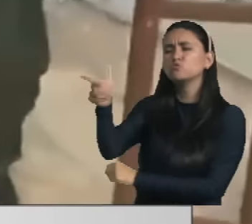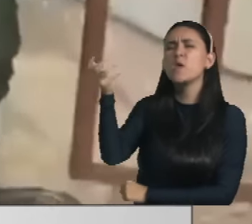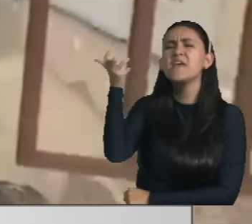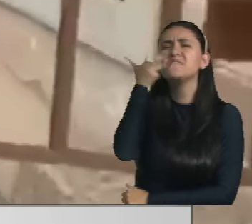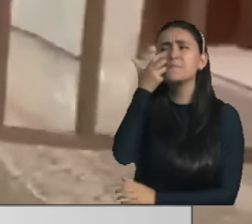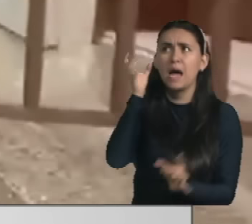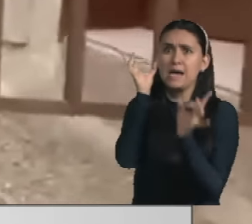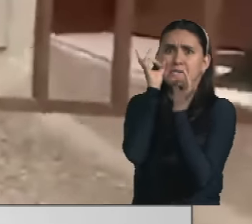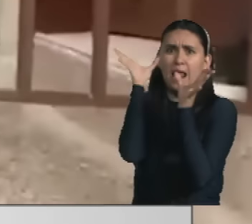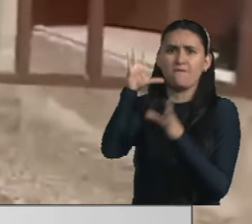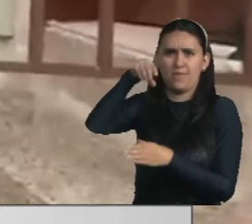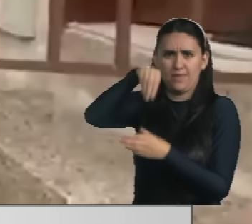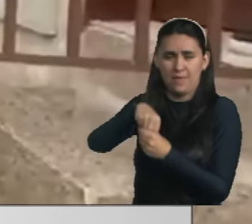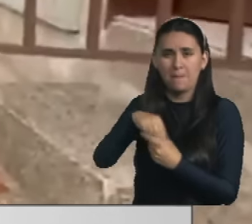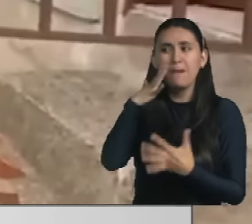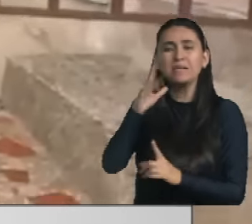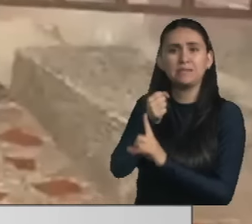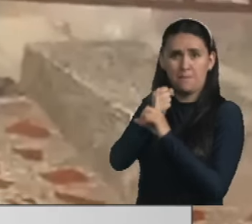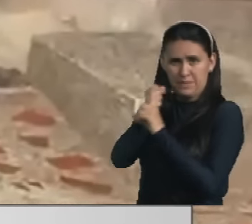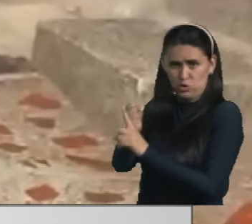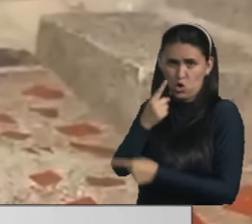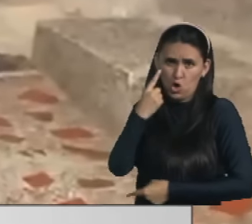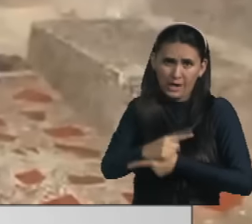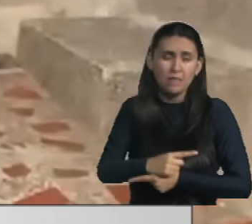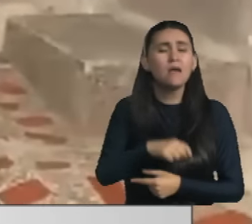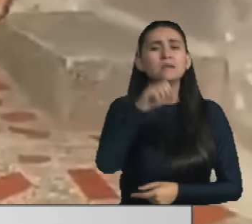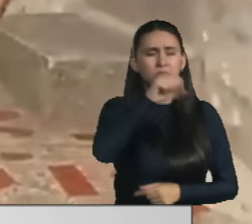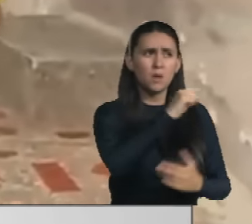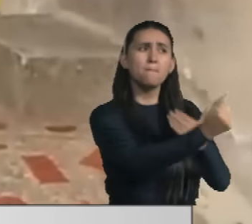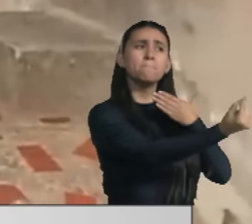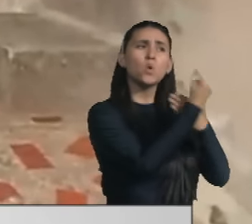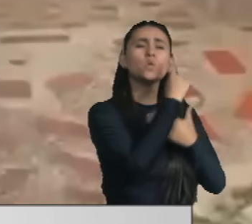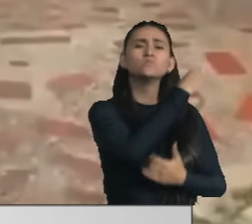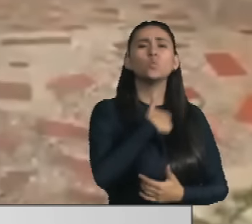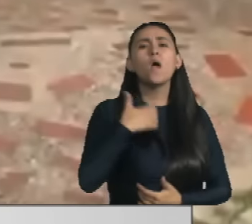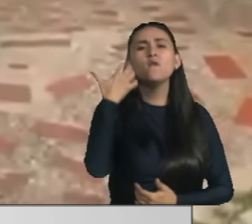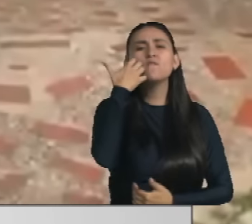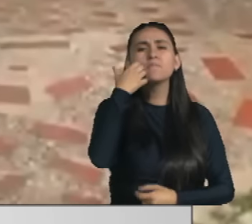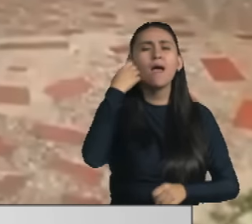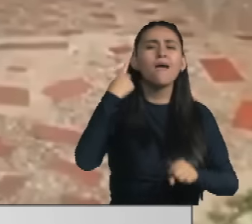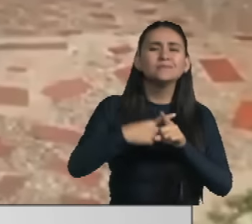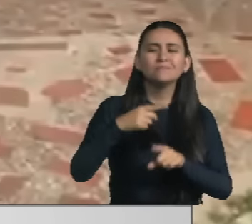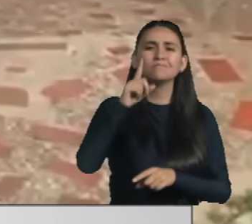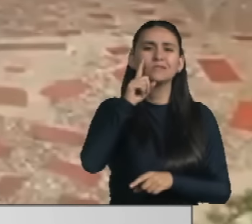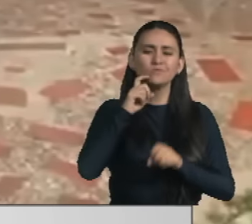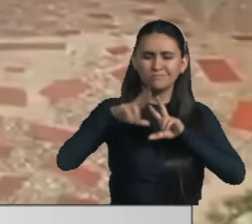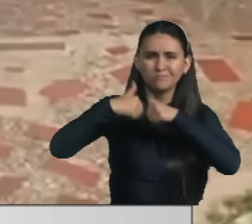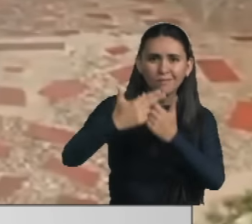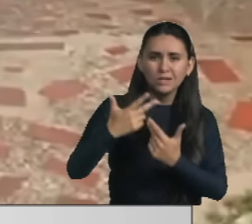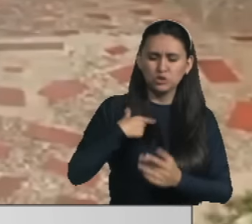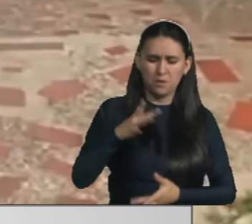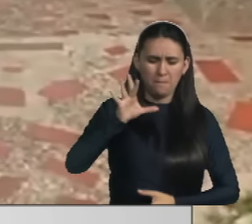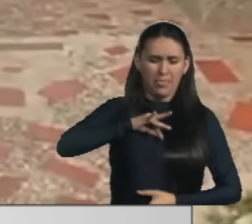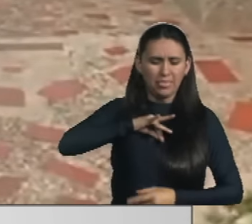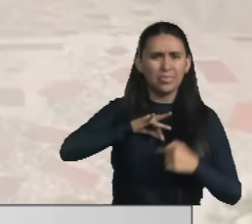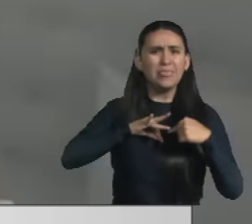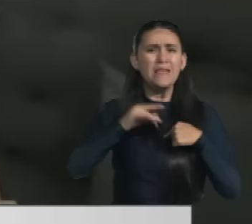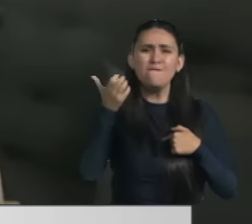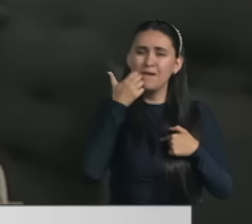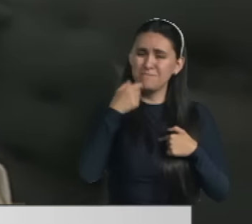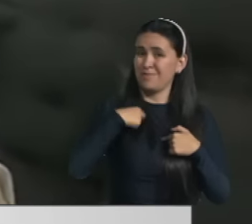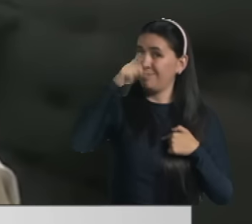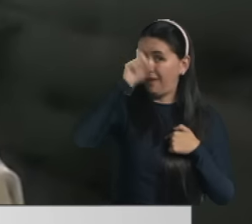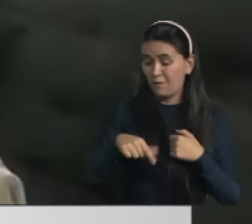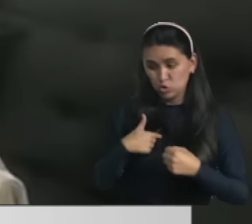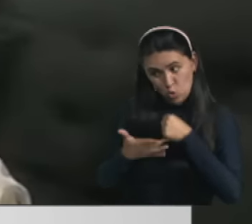sexual como un método de presión para amenazar. Sí, me dijo que yo tenía una enfermedad de transmisión sexual y que yo me tenía que dejar hacer lo